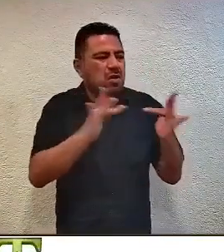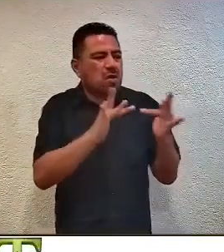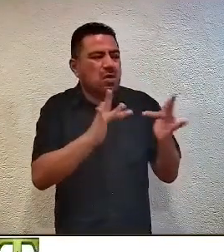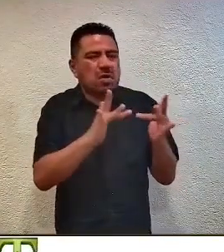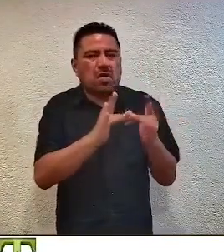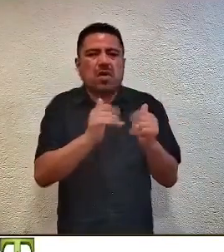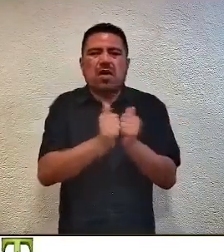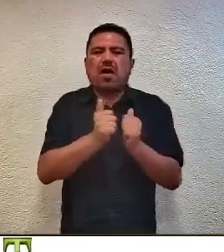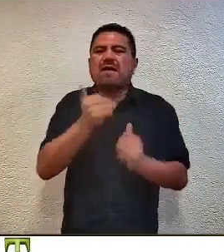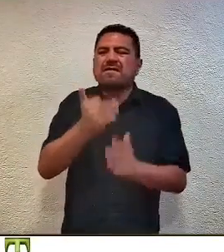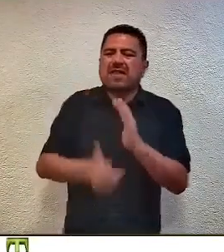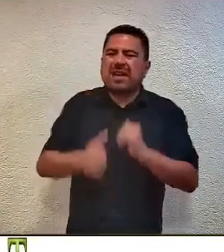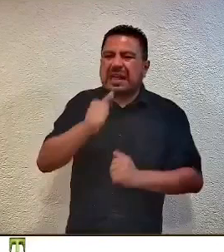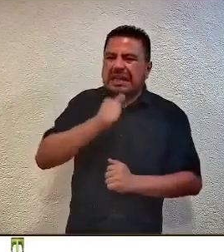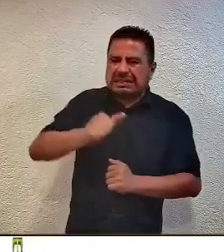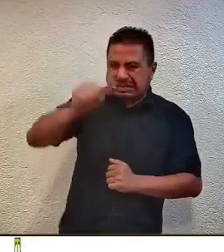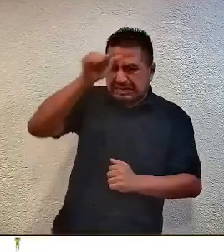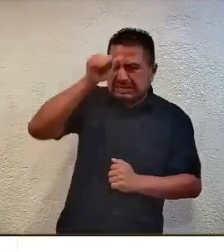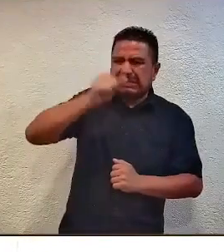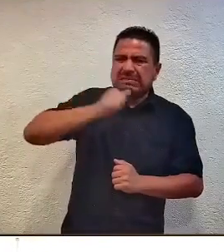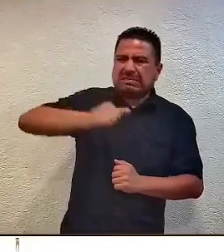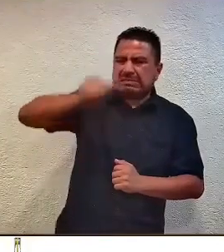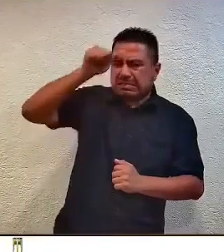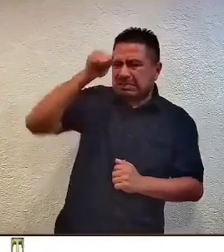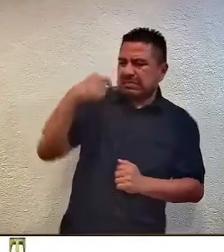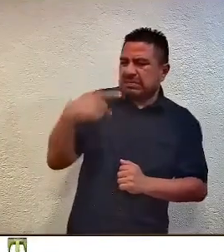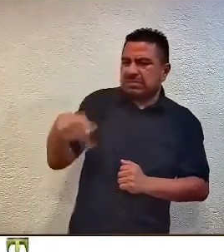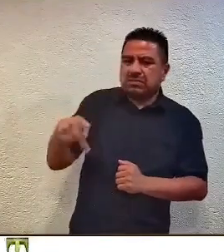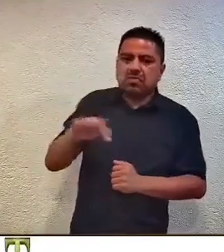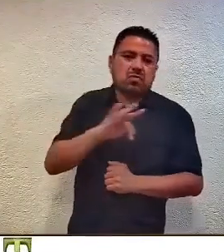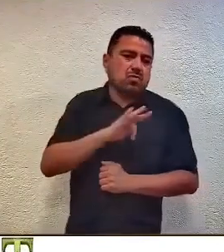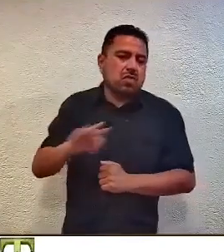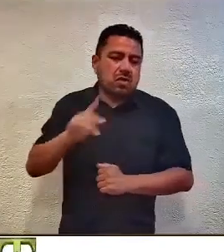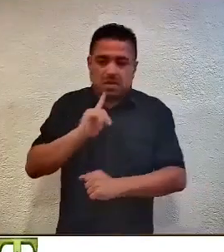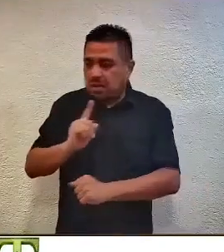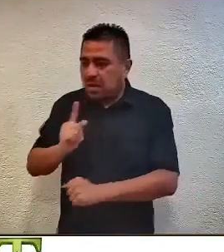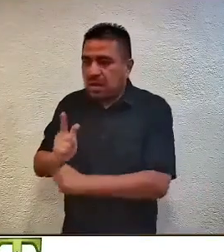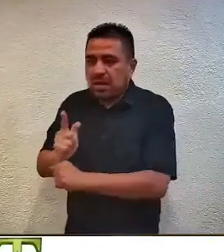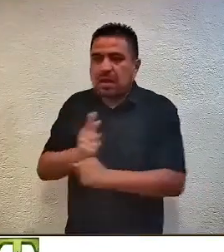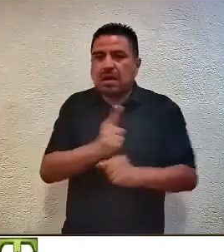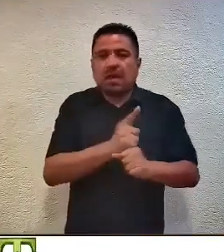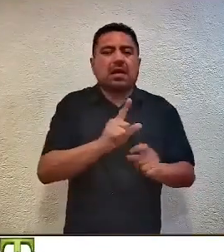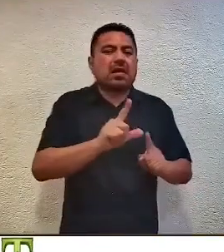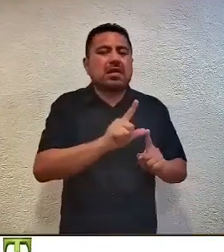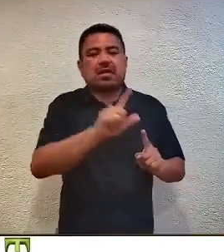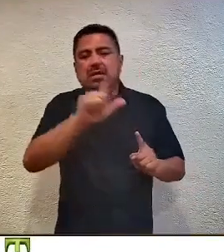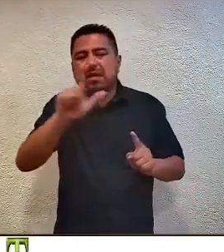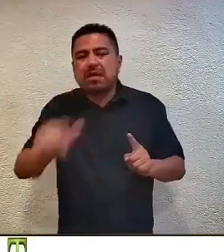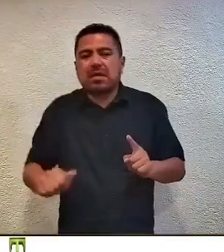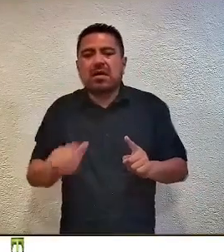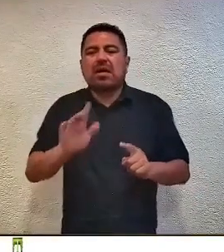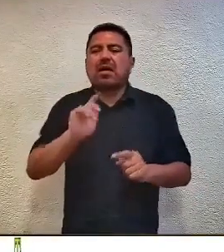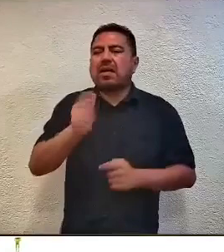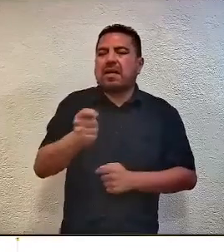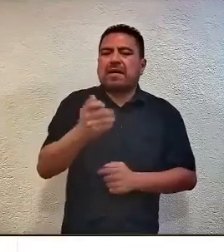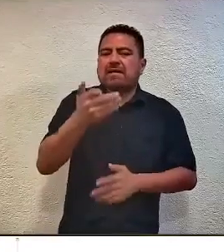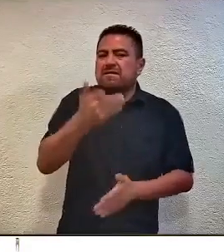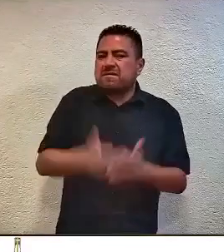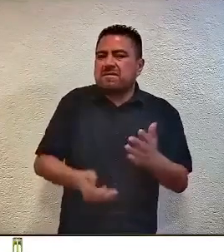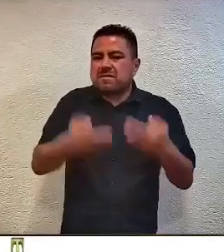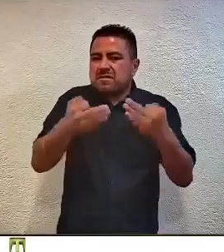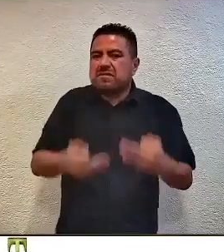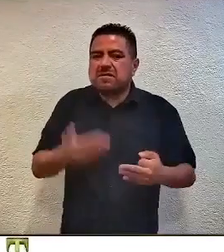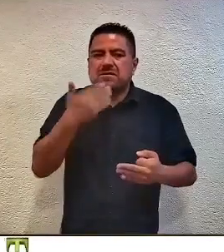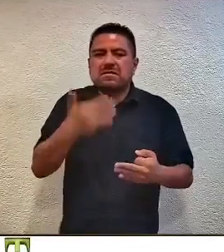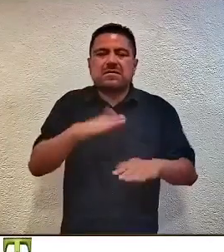de analfabetismo que se pueden encontrar, traen como consecuencia la ineficaz